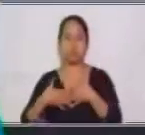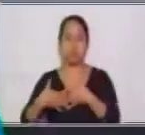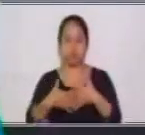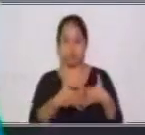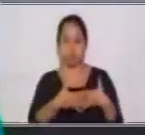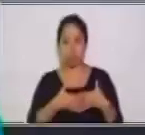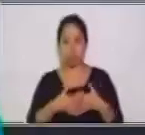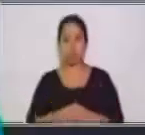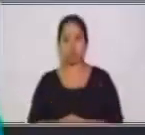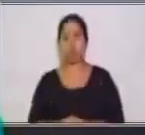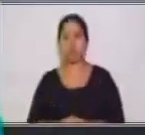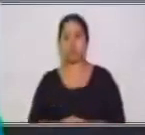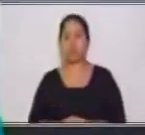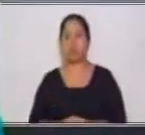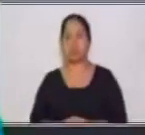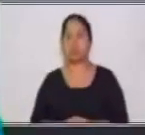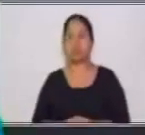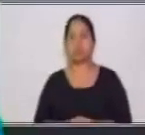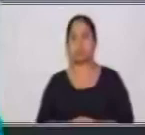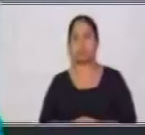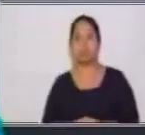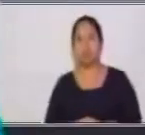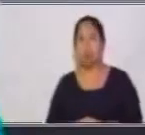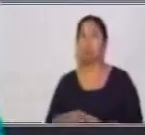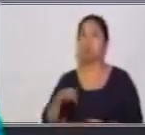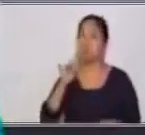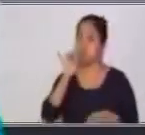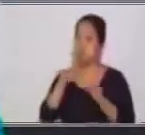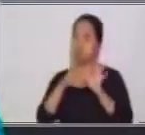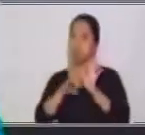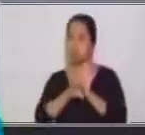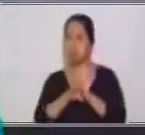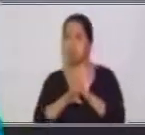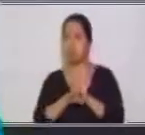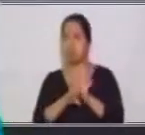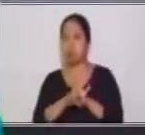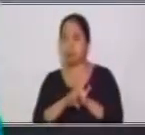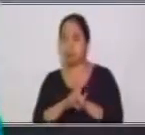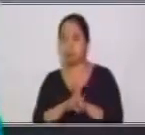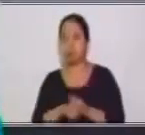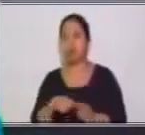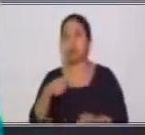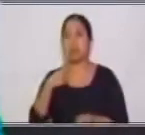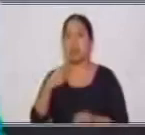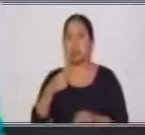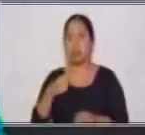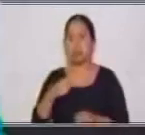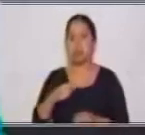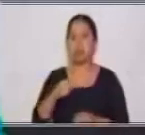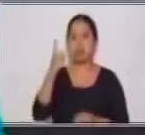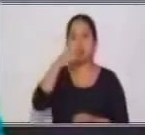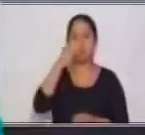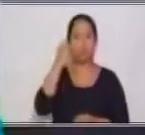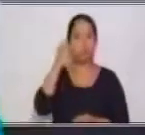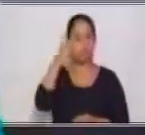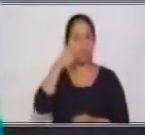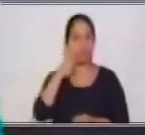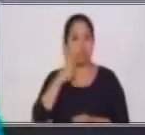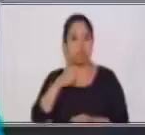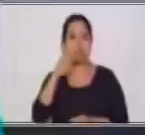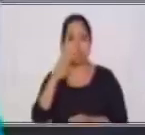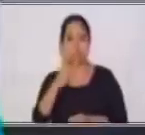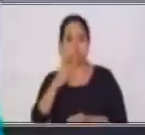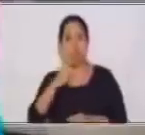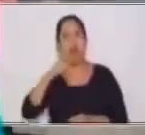¿Sí? Aquí hay algunas que corresponden a sigla y acrónimo y otras que solamente corresponden a siglas.